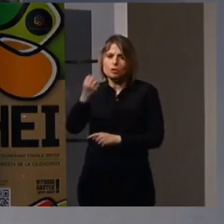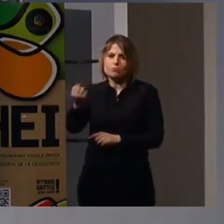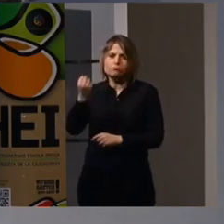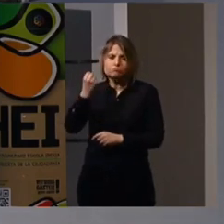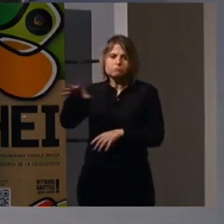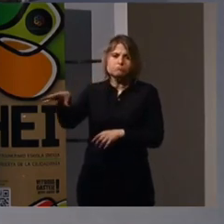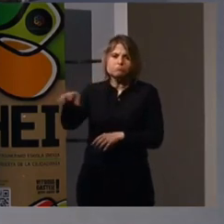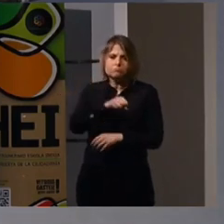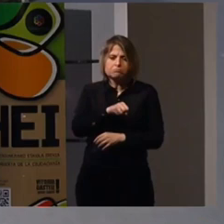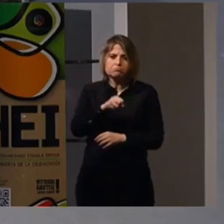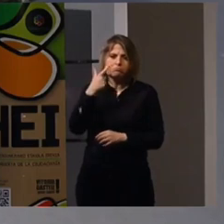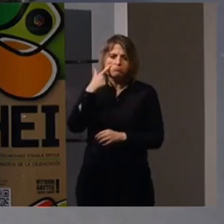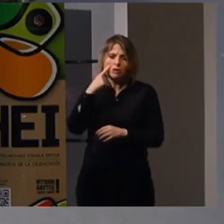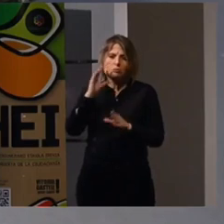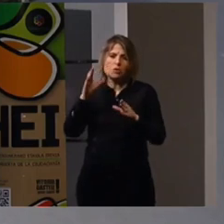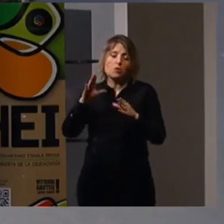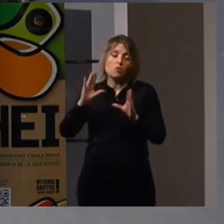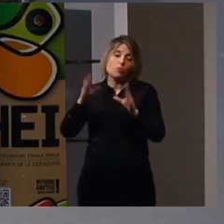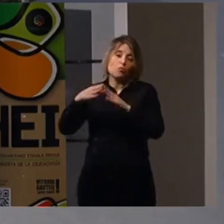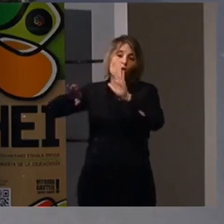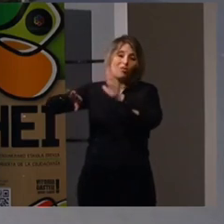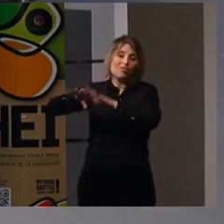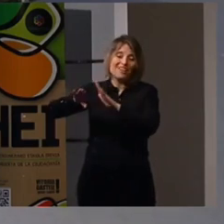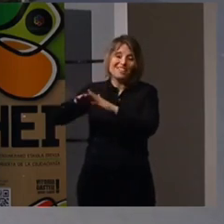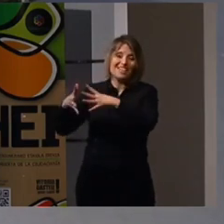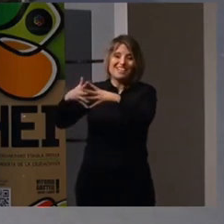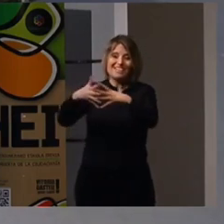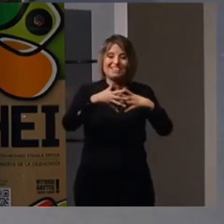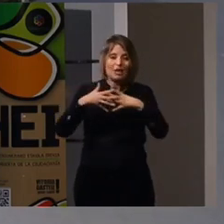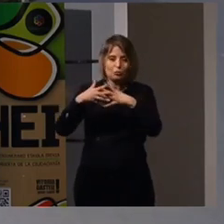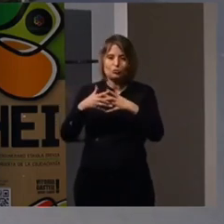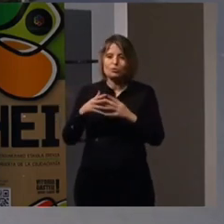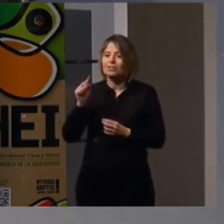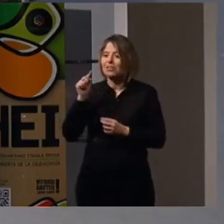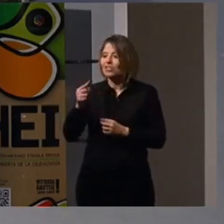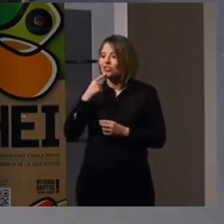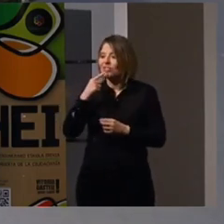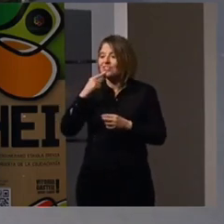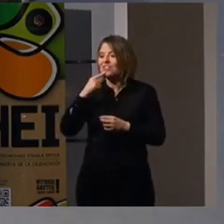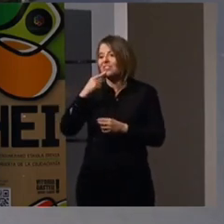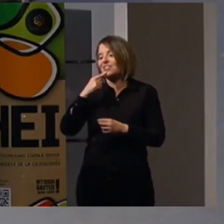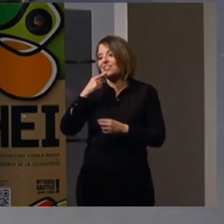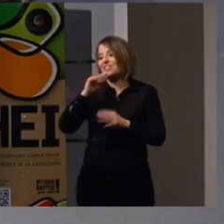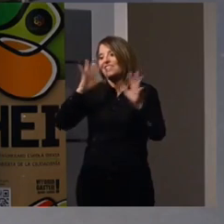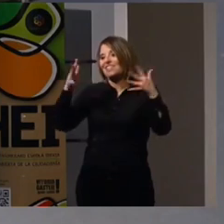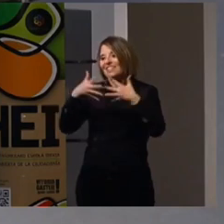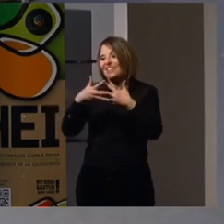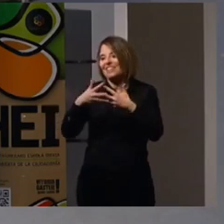por la alt-right, ¿no? La derecha alternativa en Estados Unidos y por esto que en internet se llama la manosfera,